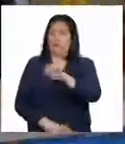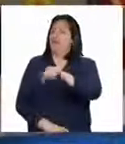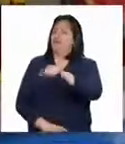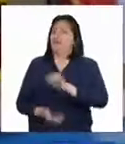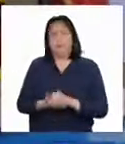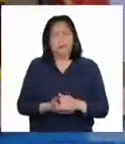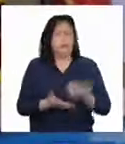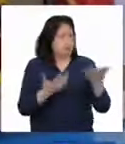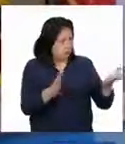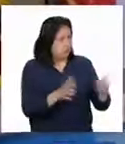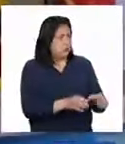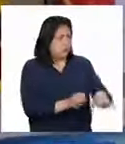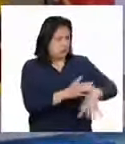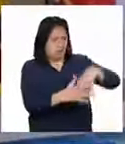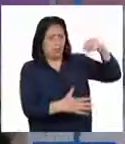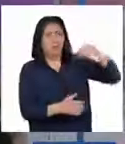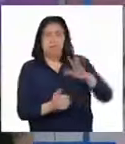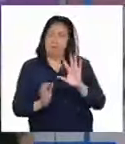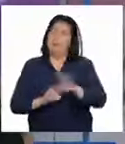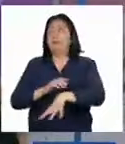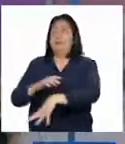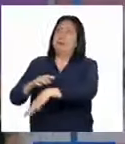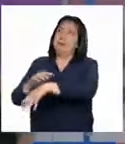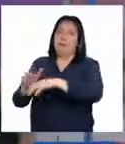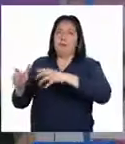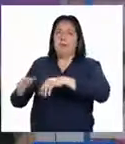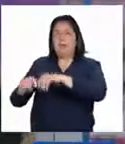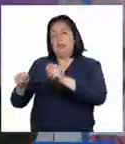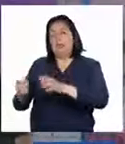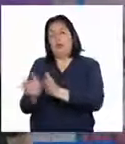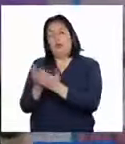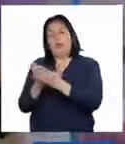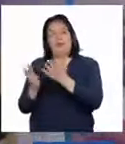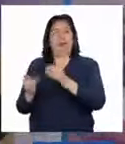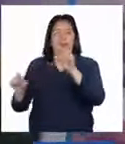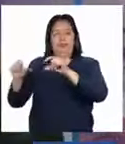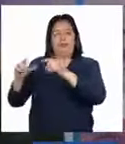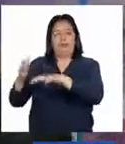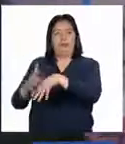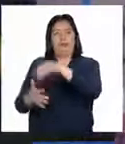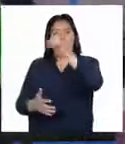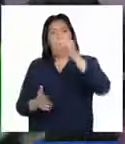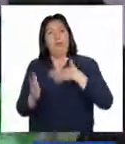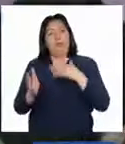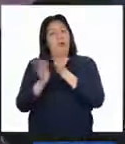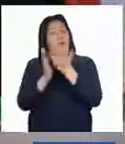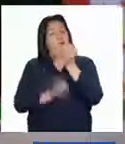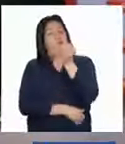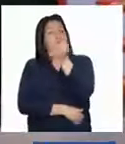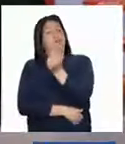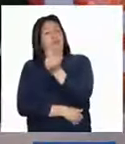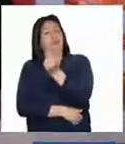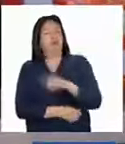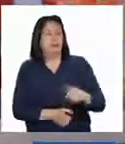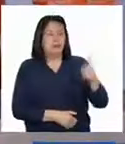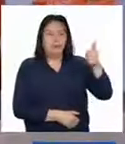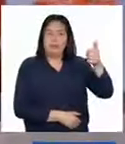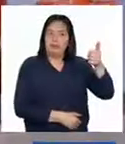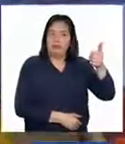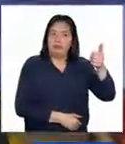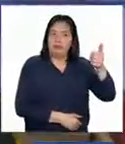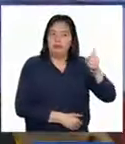sí. Entonces, a sacarlo. A ver, vamos a sacar El cuaderno de laboratorio. mi cuaderno. Un